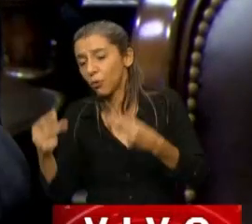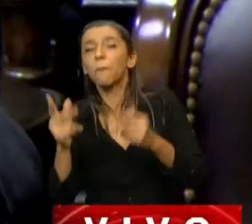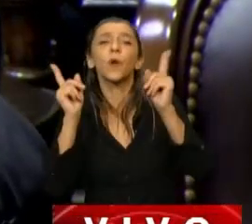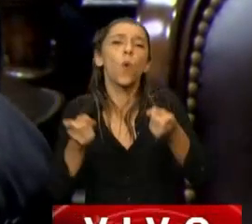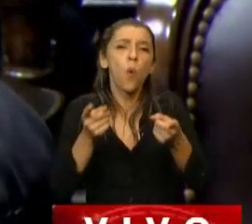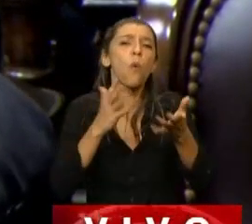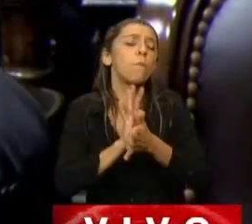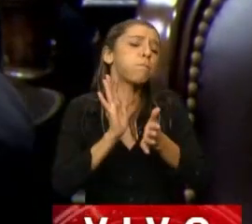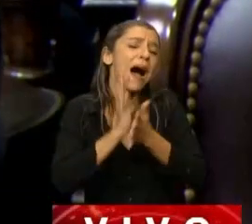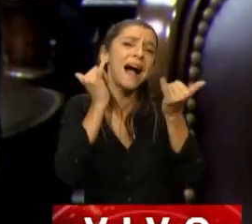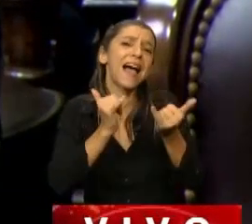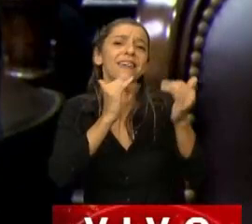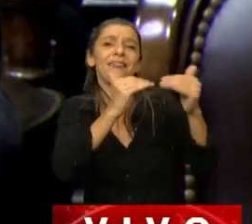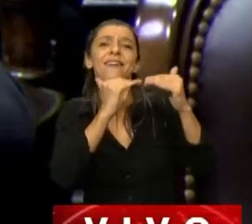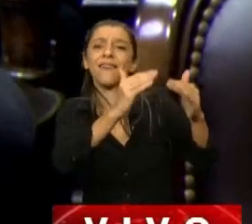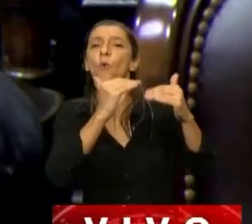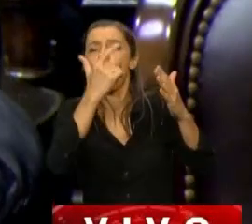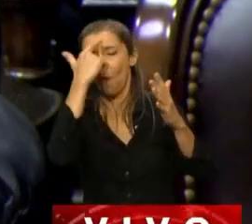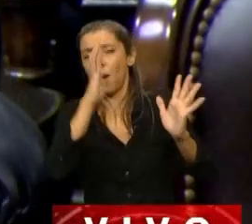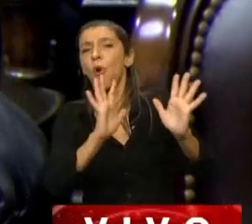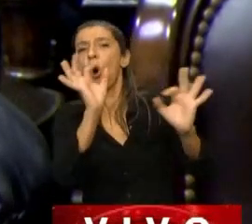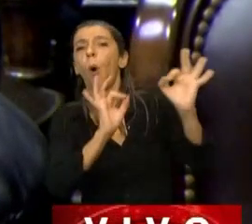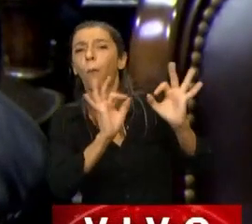Y que tenemos diferencias, matices de diagnóstico